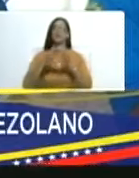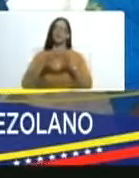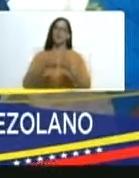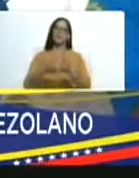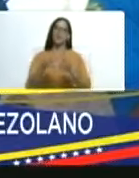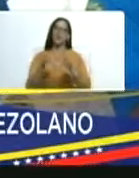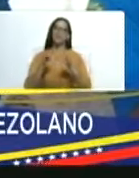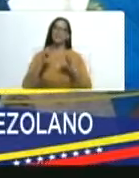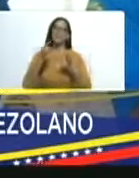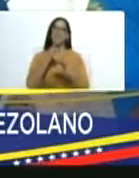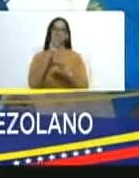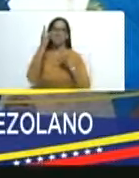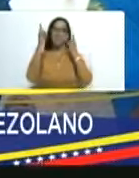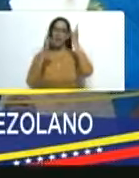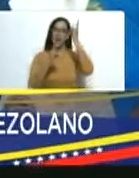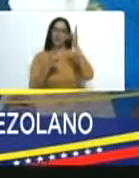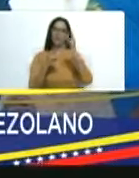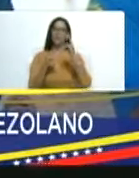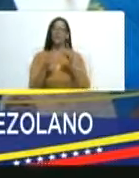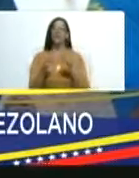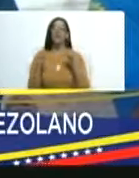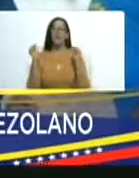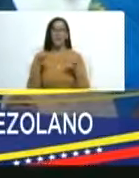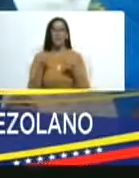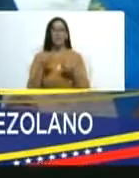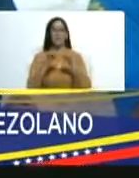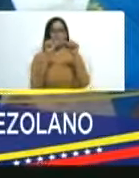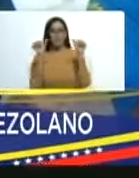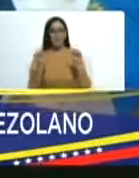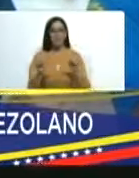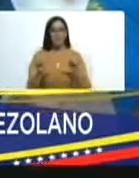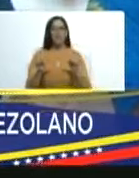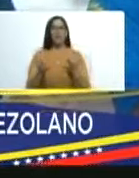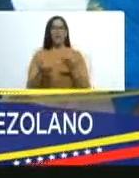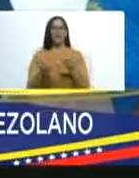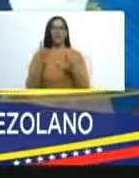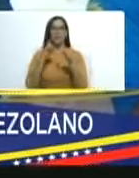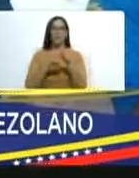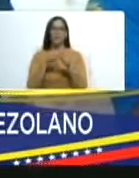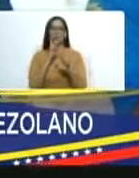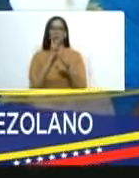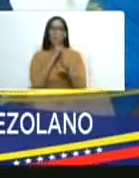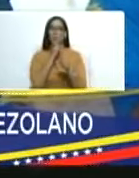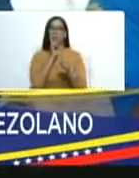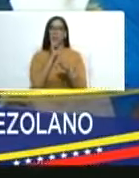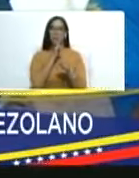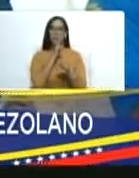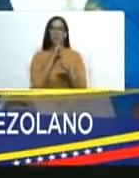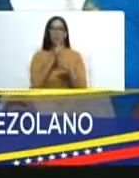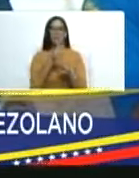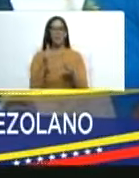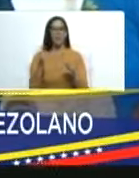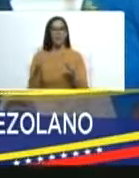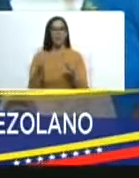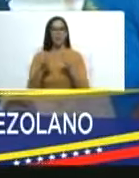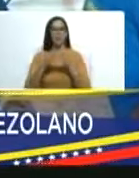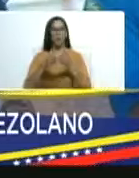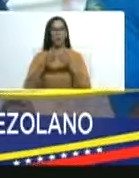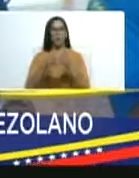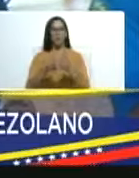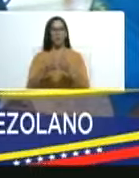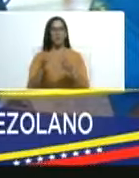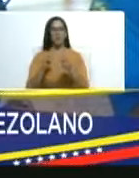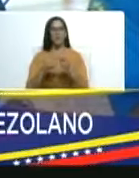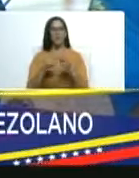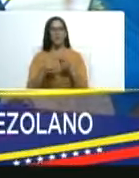señal. Lo interesante de este sistema, presidente, es que está atado al nombre y apellido de cada uno de los botes, de tal manera